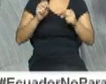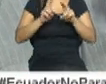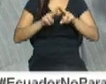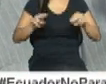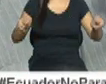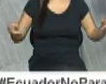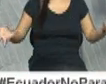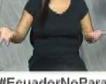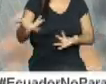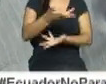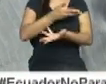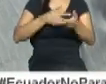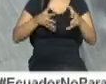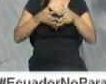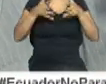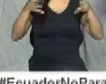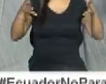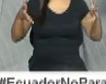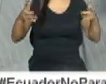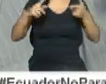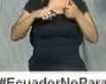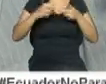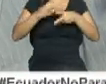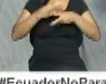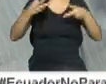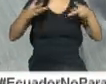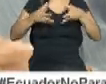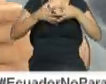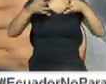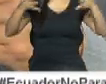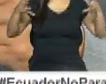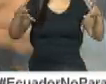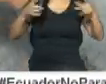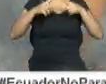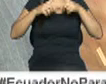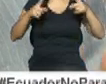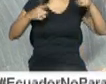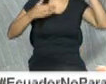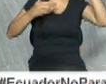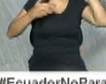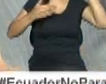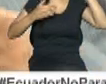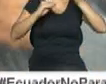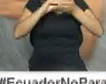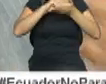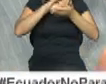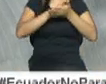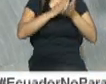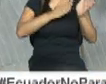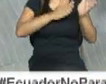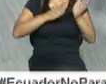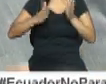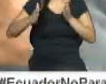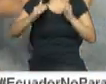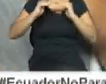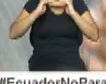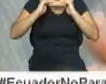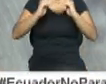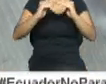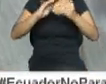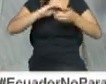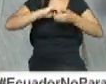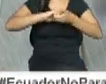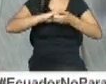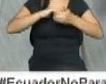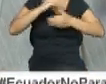naturales, mucha riqueza material, ¿no? Pero si no hay desarrollo político, estabilidad, consolidación de